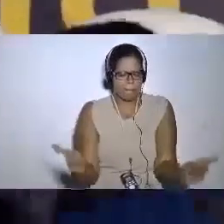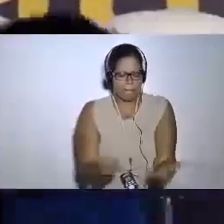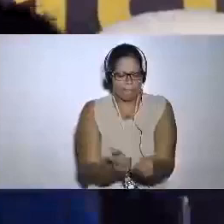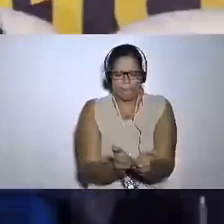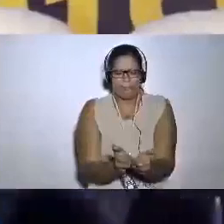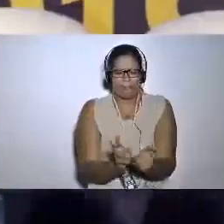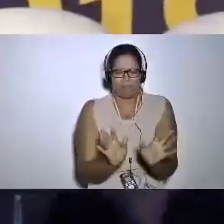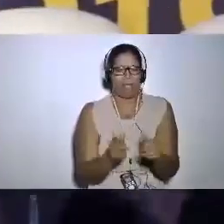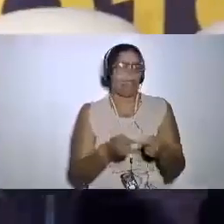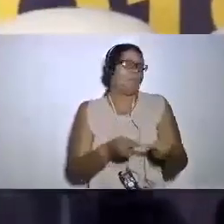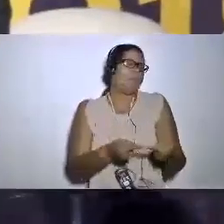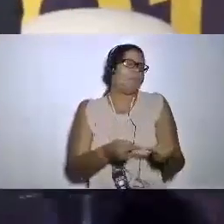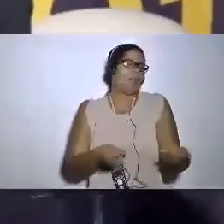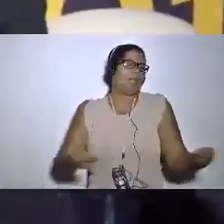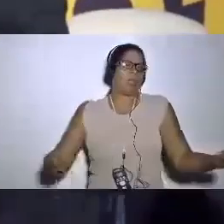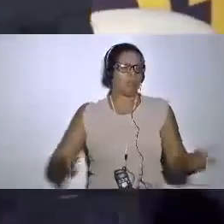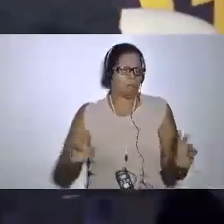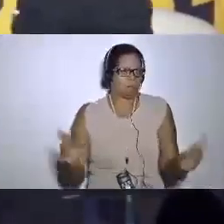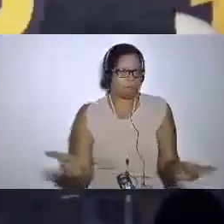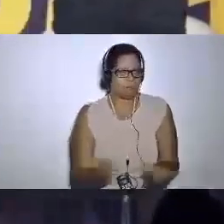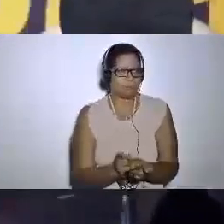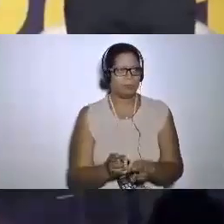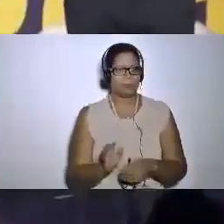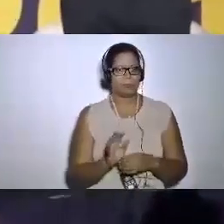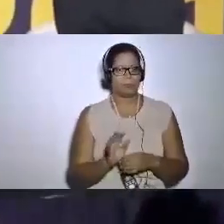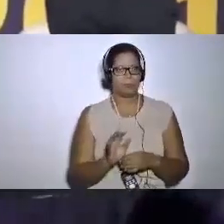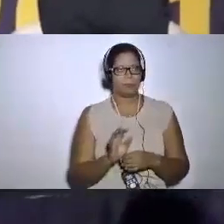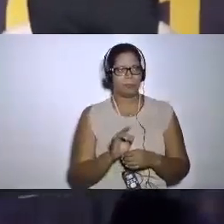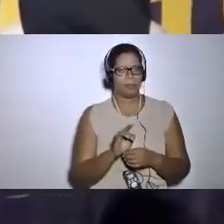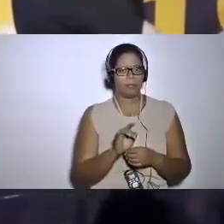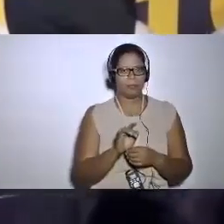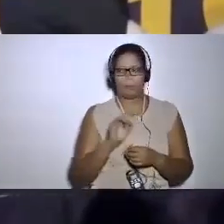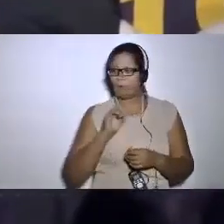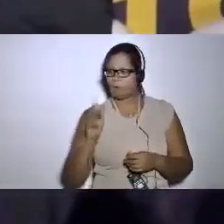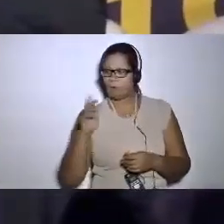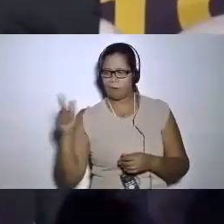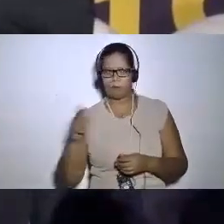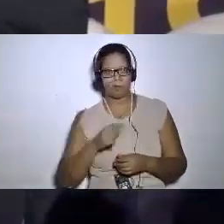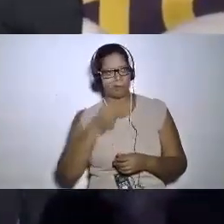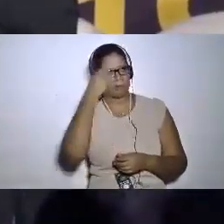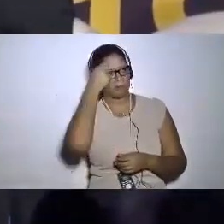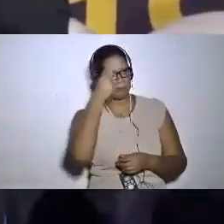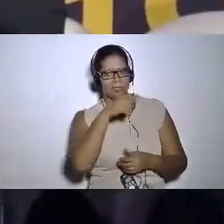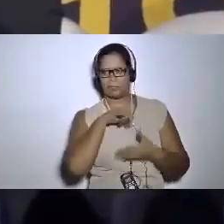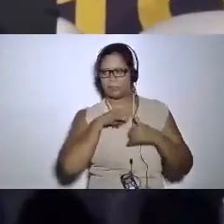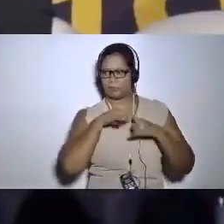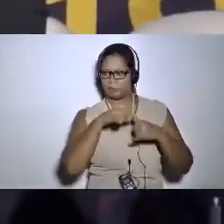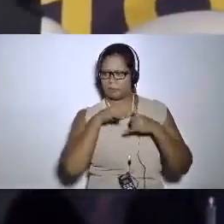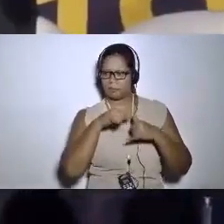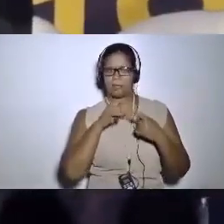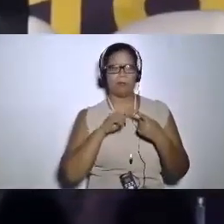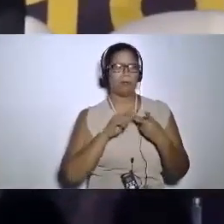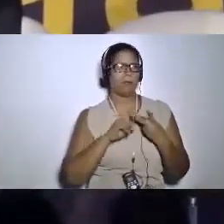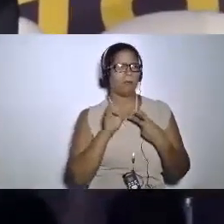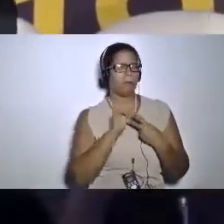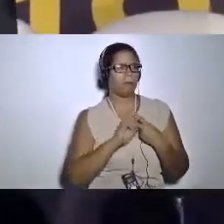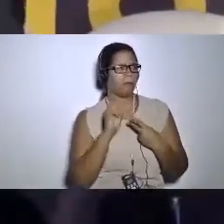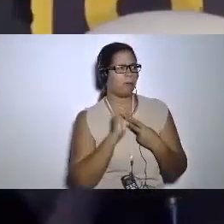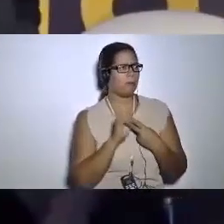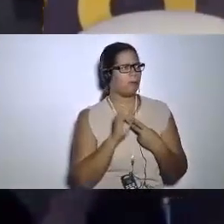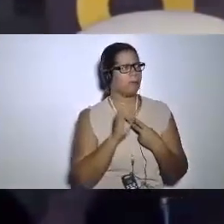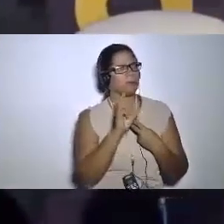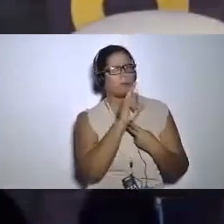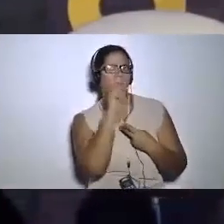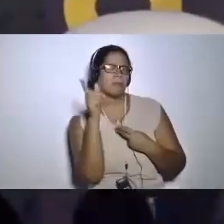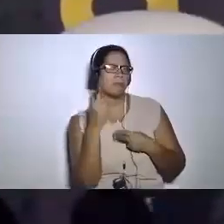esto como resumen. Es muy breve, estoy seguro que si ustedes le preguntan a otras personas dirían no. Otras personas podrían decir